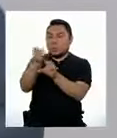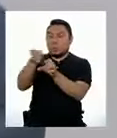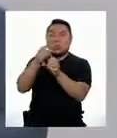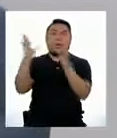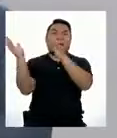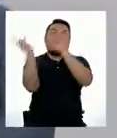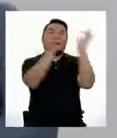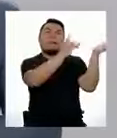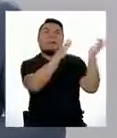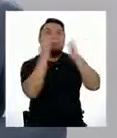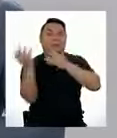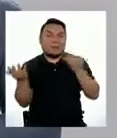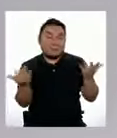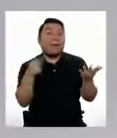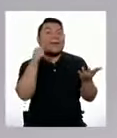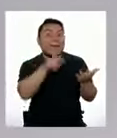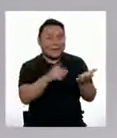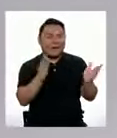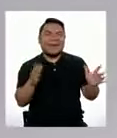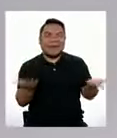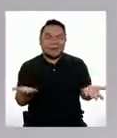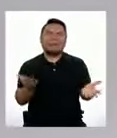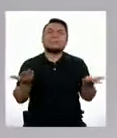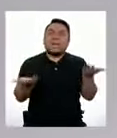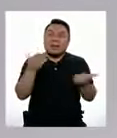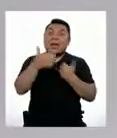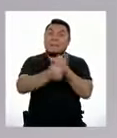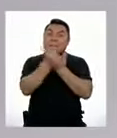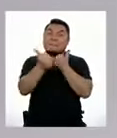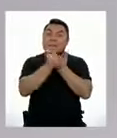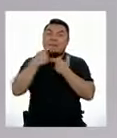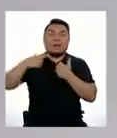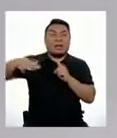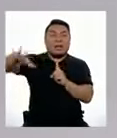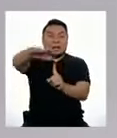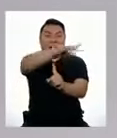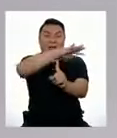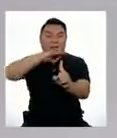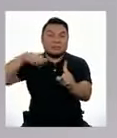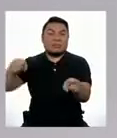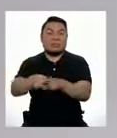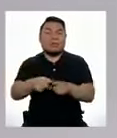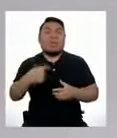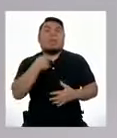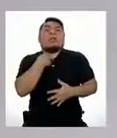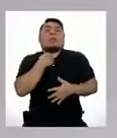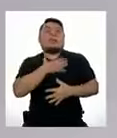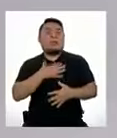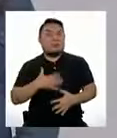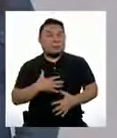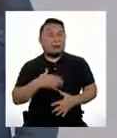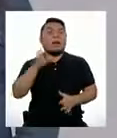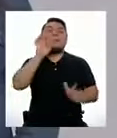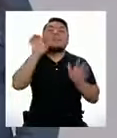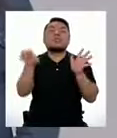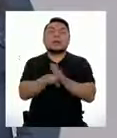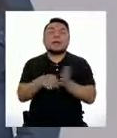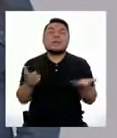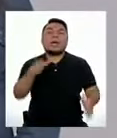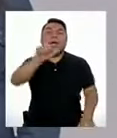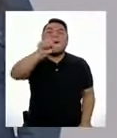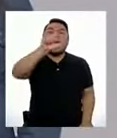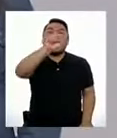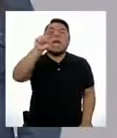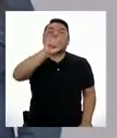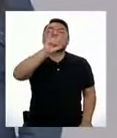aire, la mayor parte de las cuales pueden ser un peligro para el ambiente y para nuestra salud, como por ejemplo el azufre,